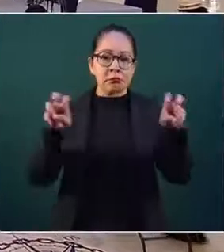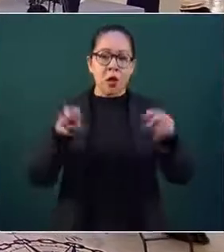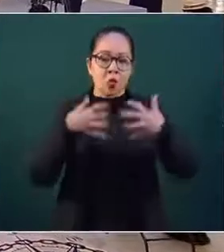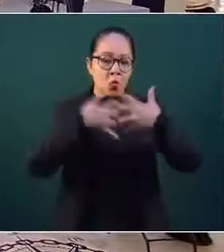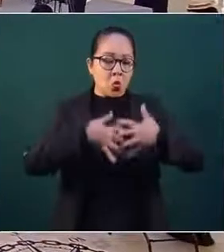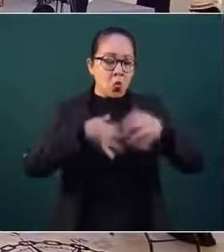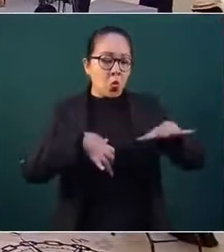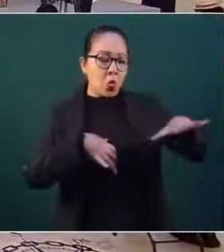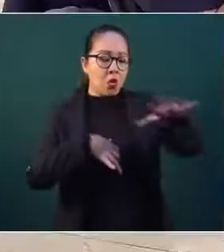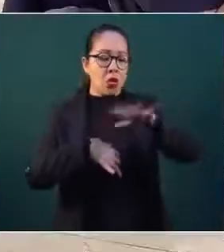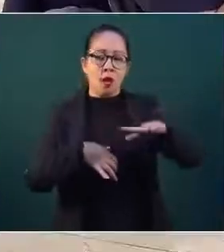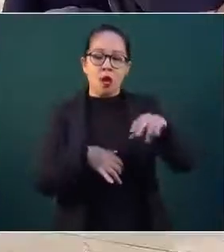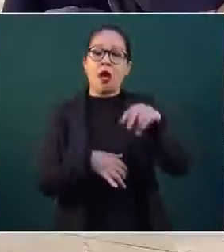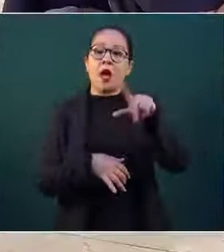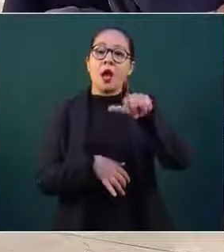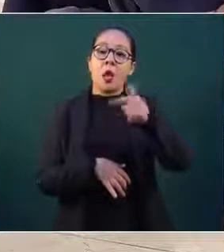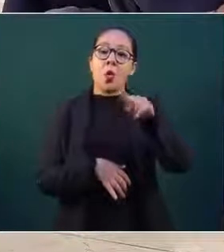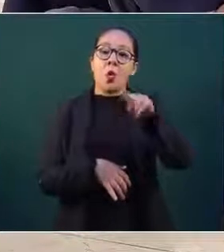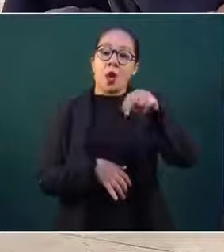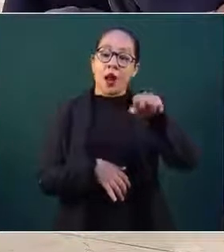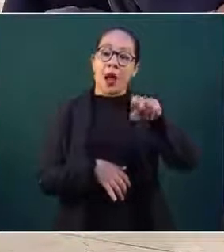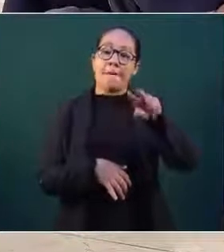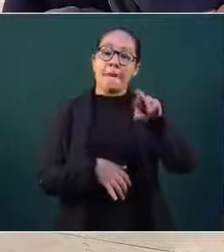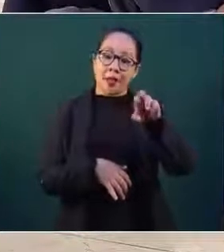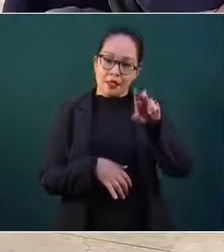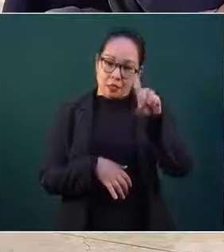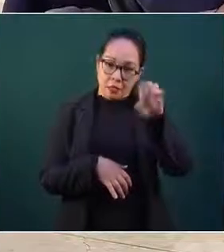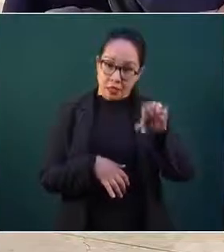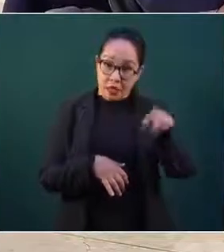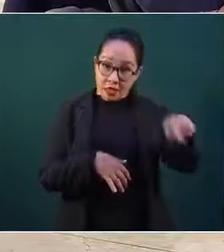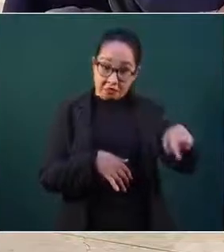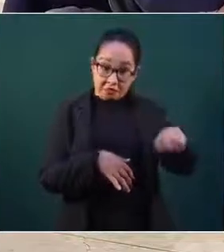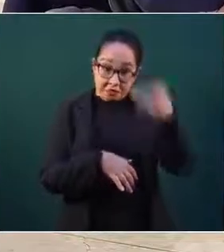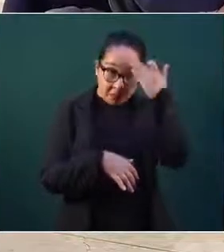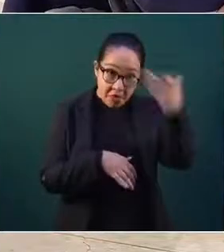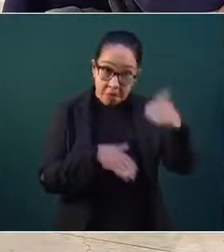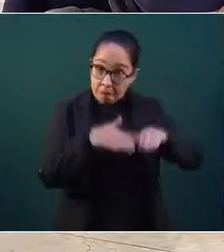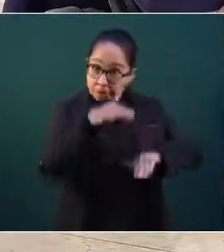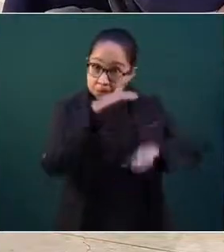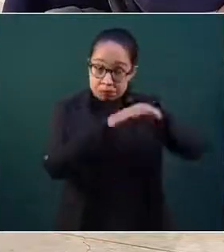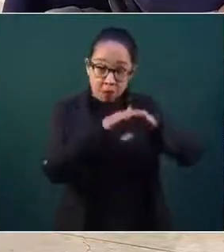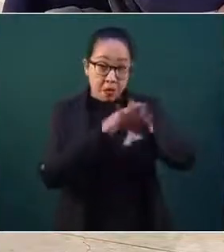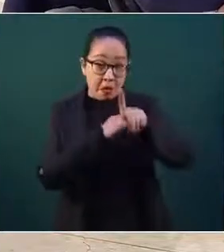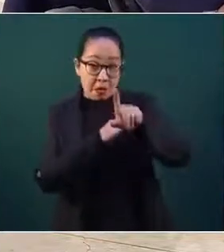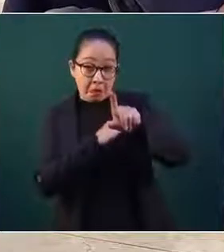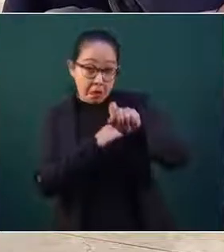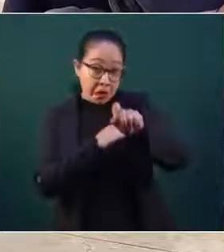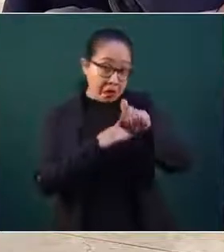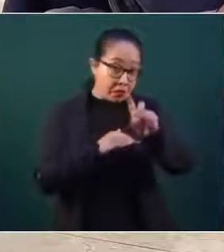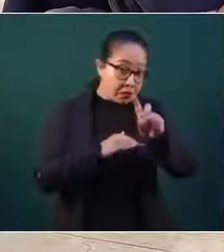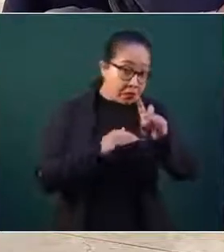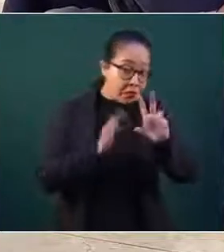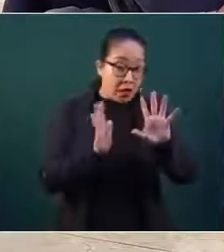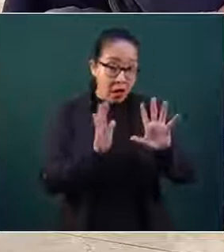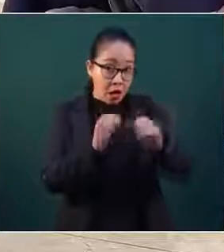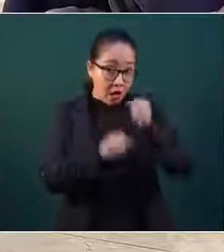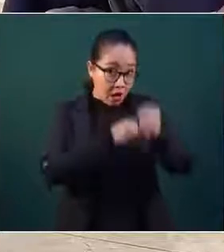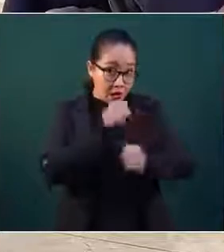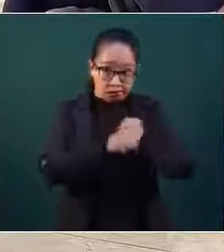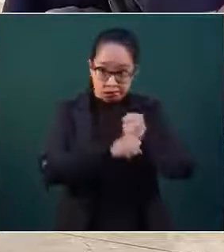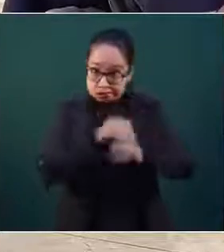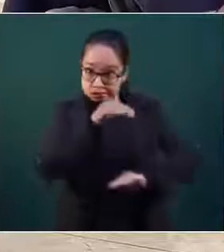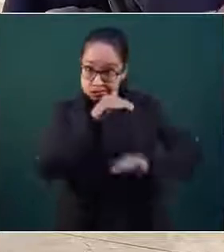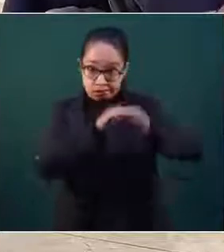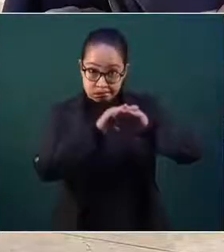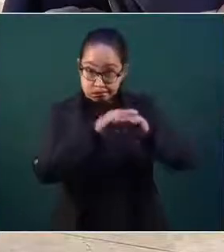presidencia al respecto de esta trayectoria que tiene Laguna Verde, dado que después de esta